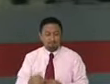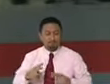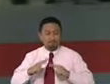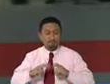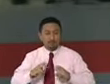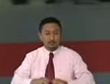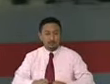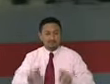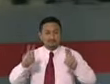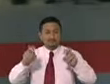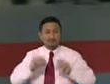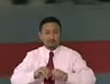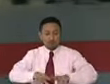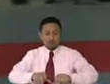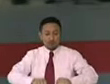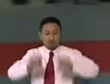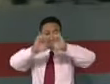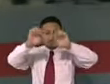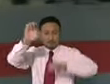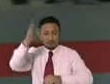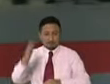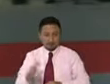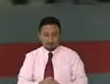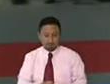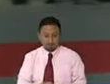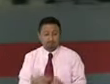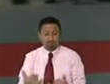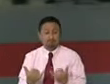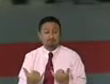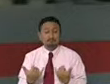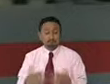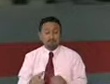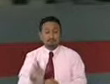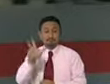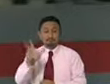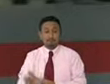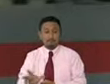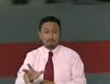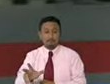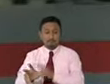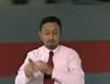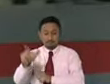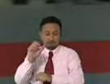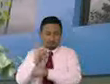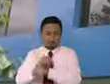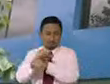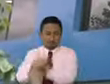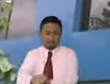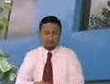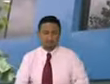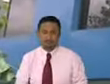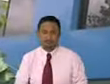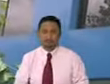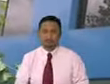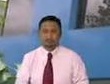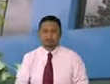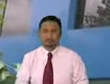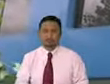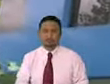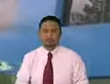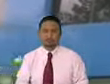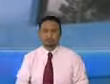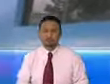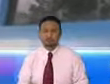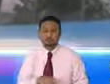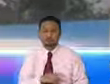supuestos actos de corrupción de la brasilera Odebrecht. En este caso existen 3 personas detenidas. Hasta la unidad de flagrancia